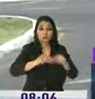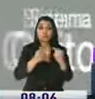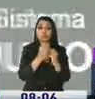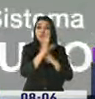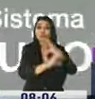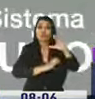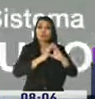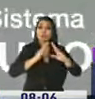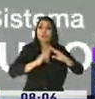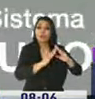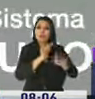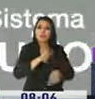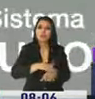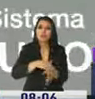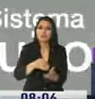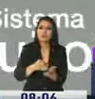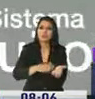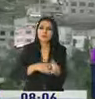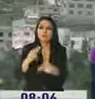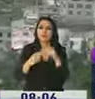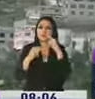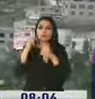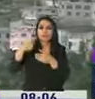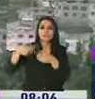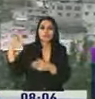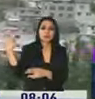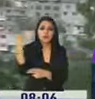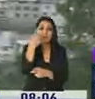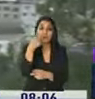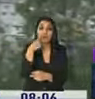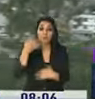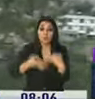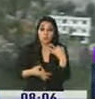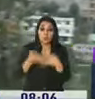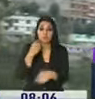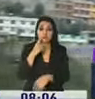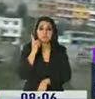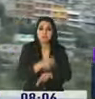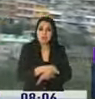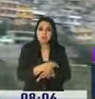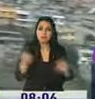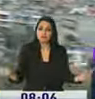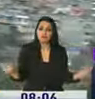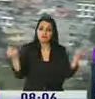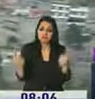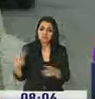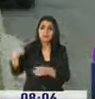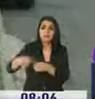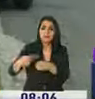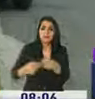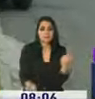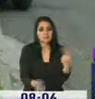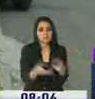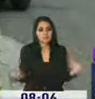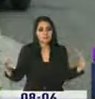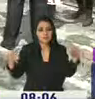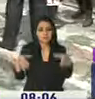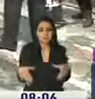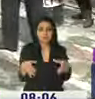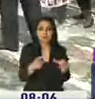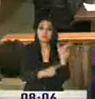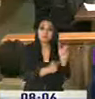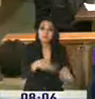Condado en el caso del proyecto Quito Cables. El juez encargado ordenó se instaure una medida de participación en la cual estén involucrados